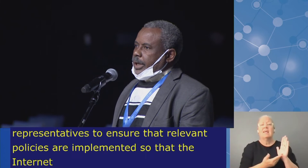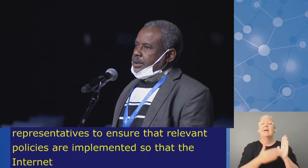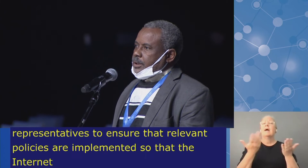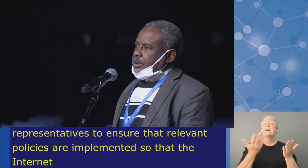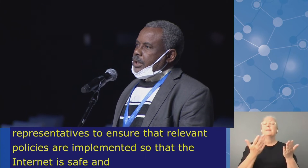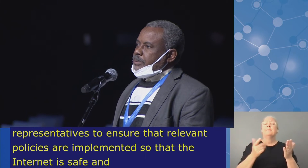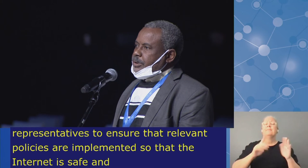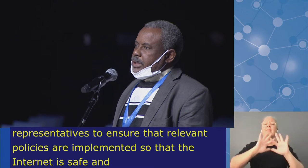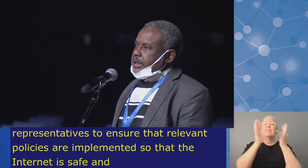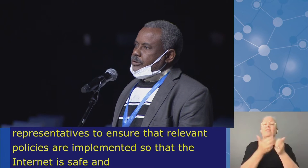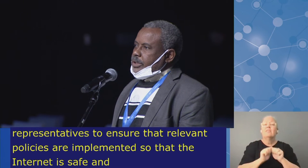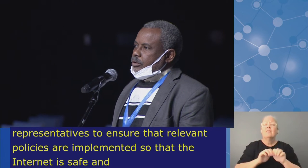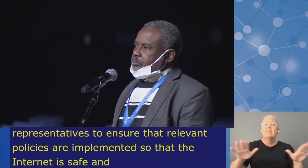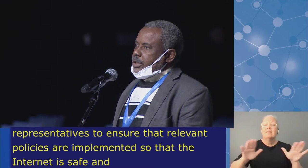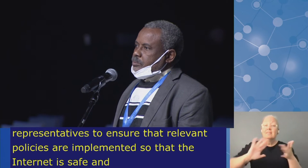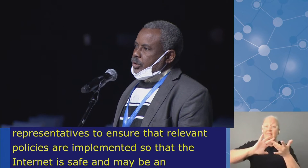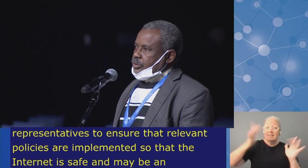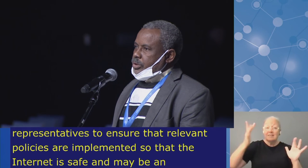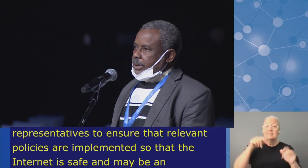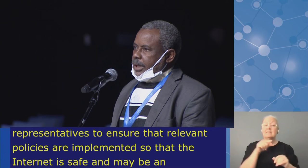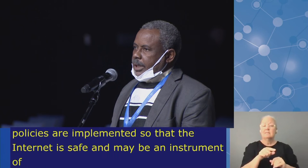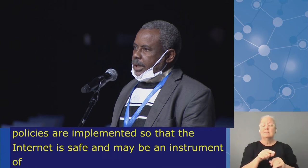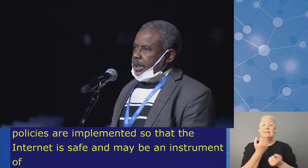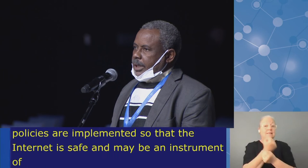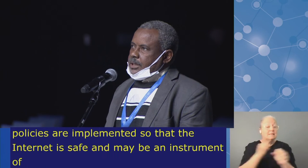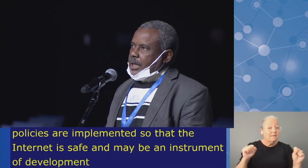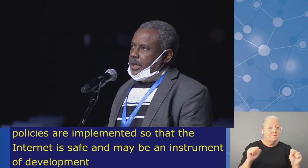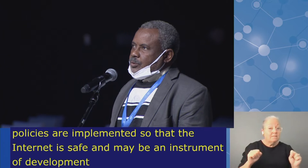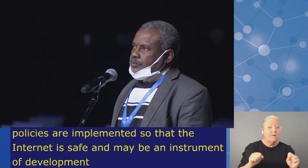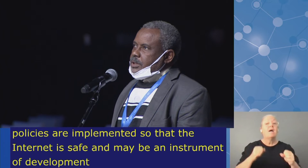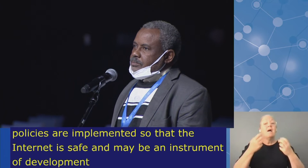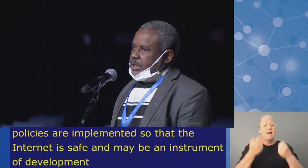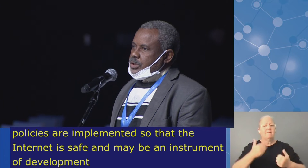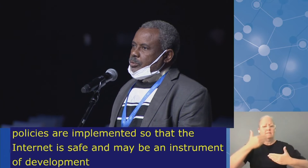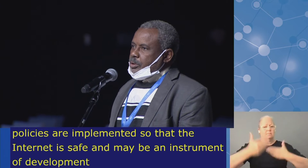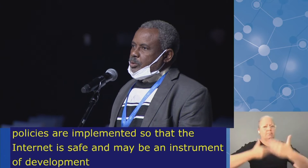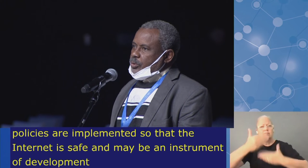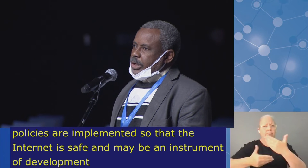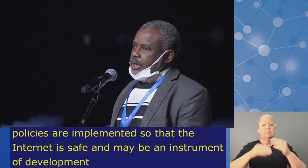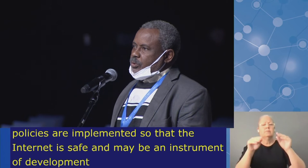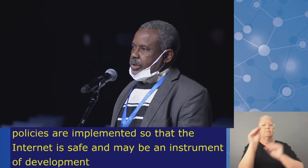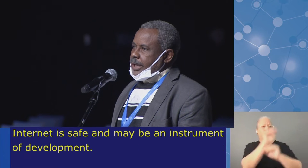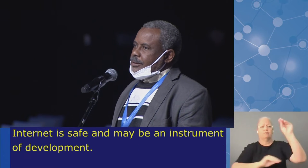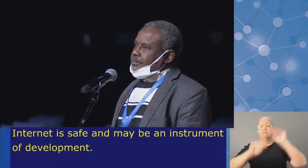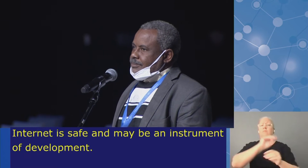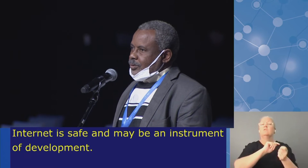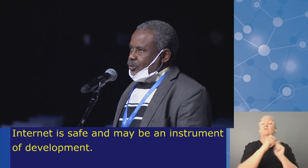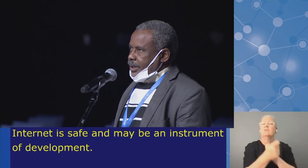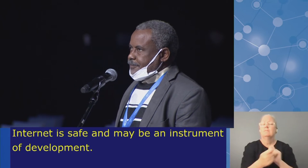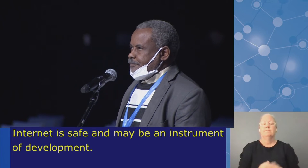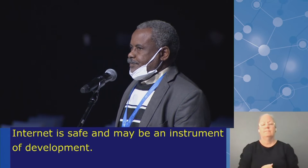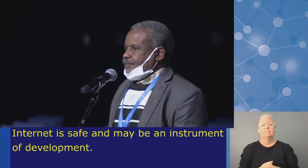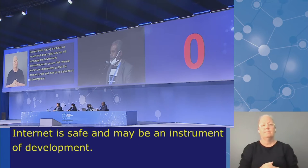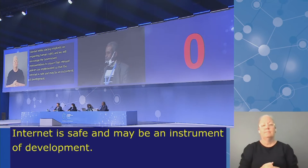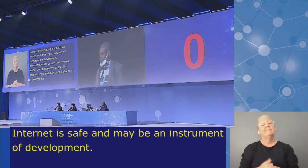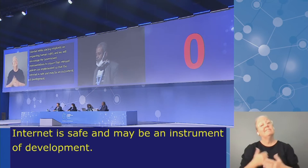Internet tiene que ser un marco de servicios que hay que mejorar. Gracias a